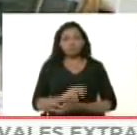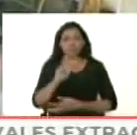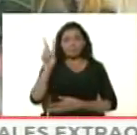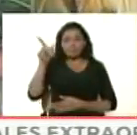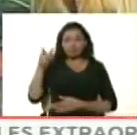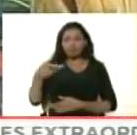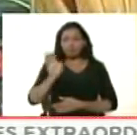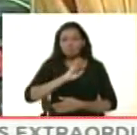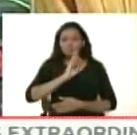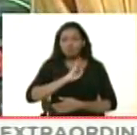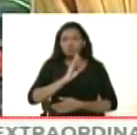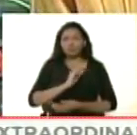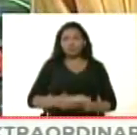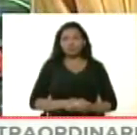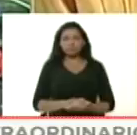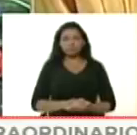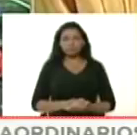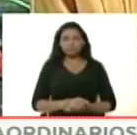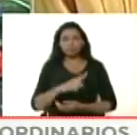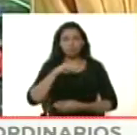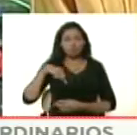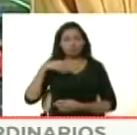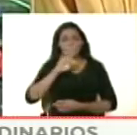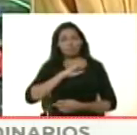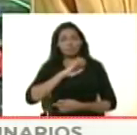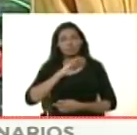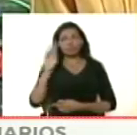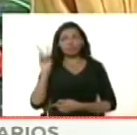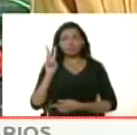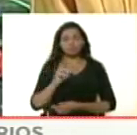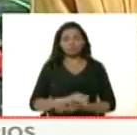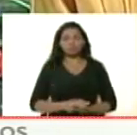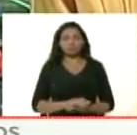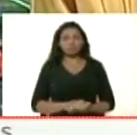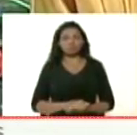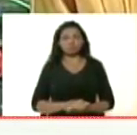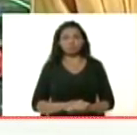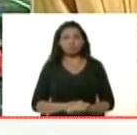venezolanas, nuestras venezolanas.